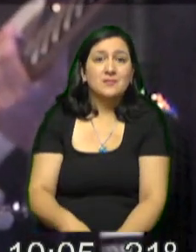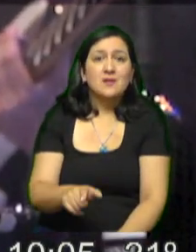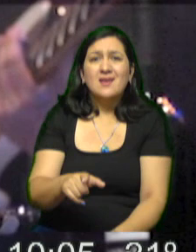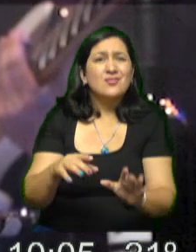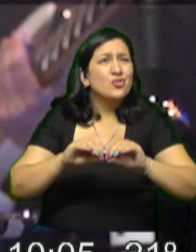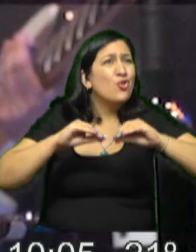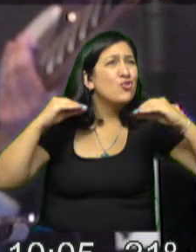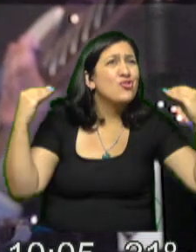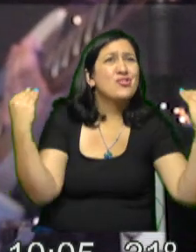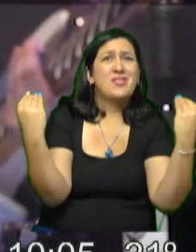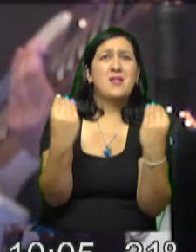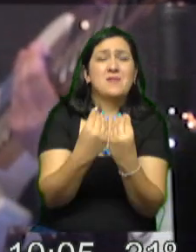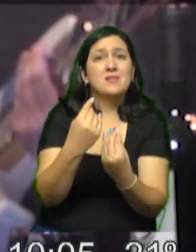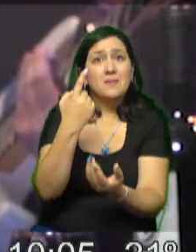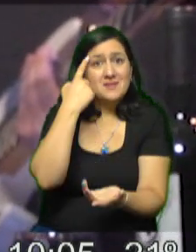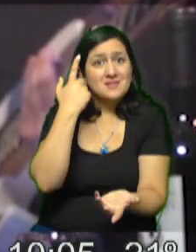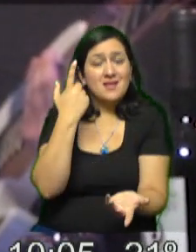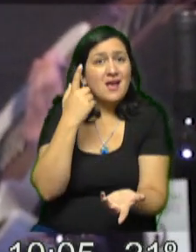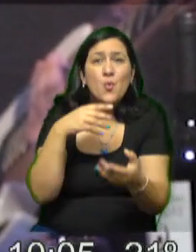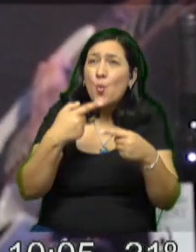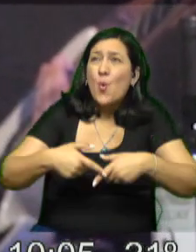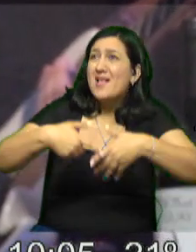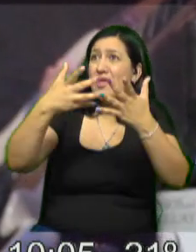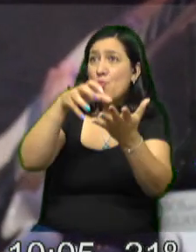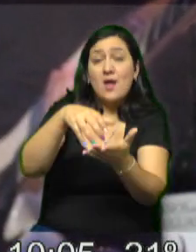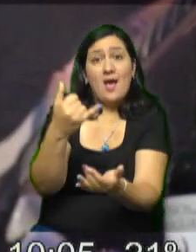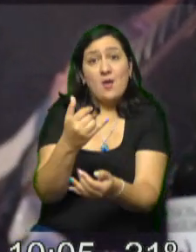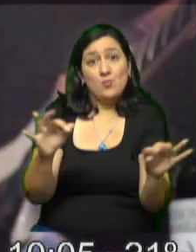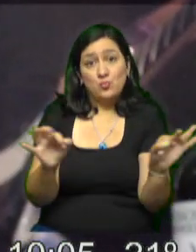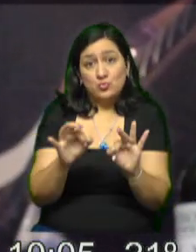totalitaria. Pensado. Vayas donde vayas, hay música.